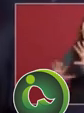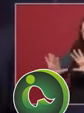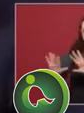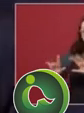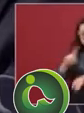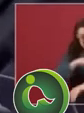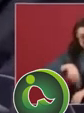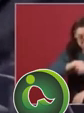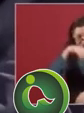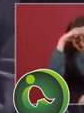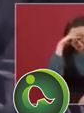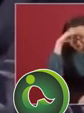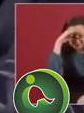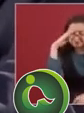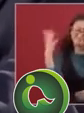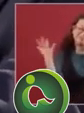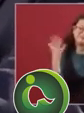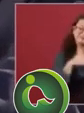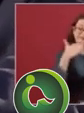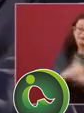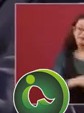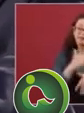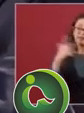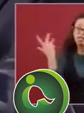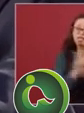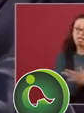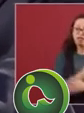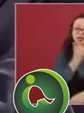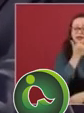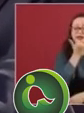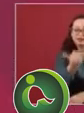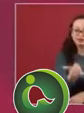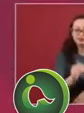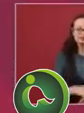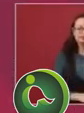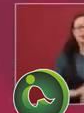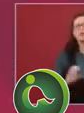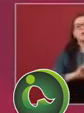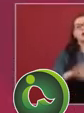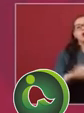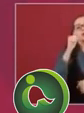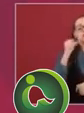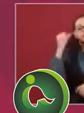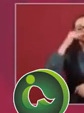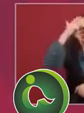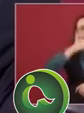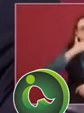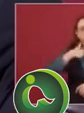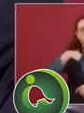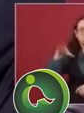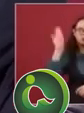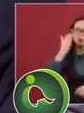este se va a equivocar anoche por ejemplo me enteré no sé si sea cierto